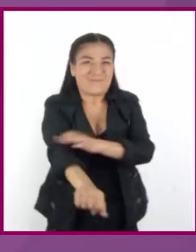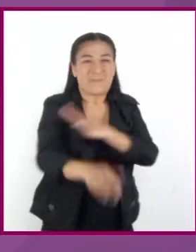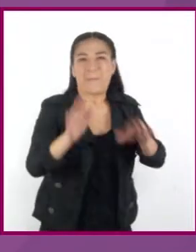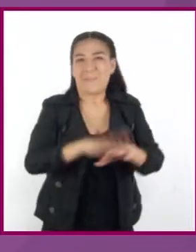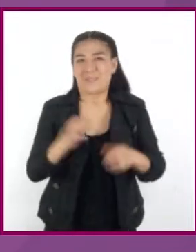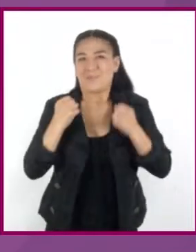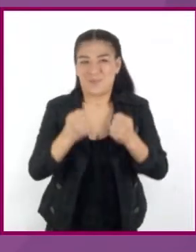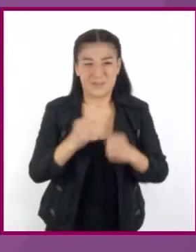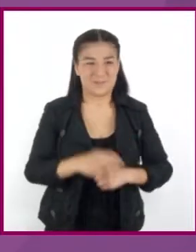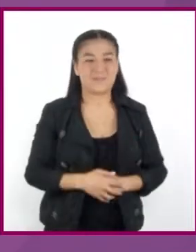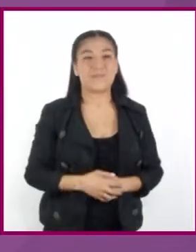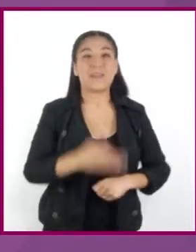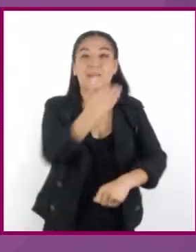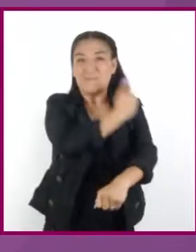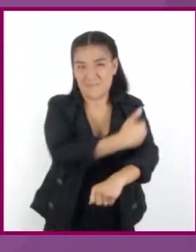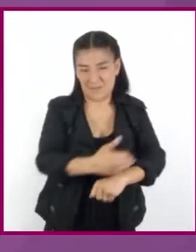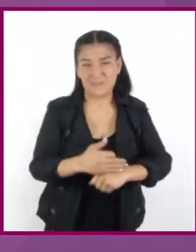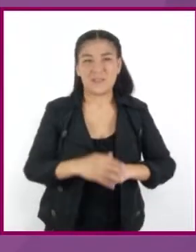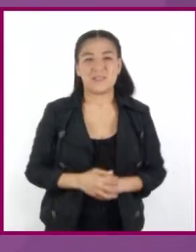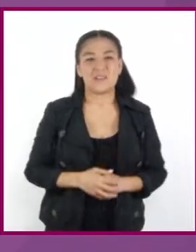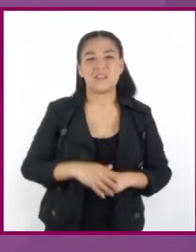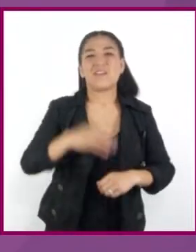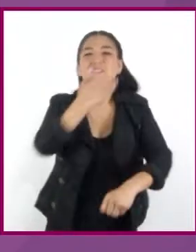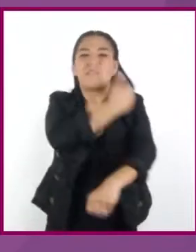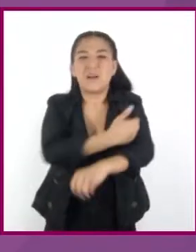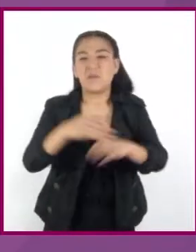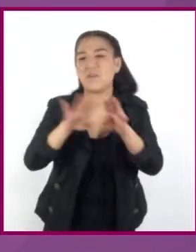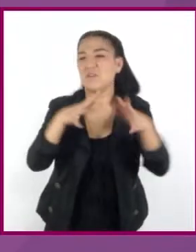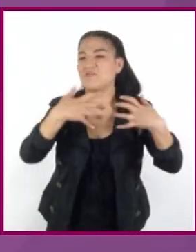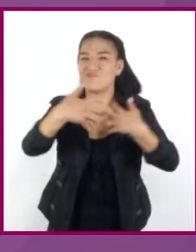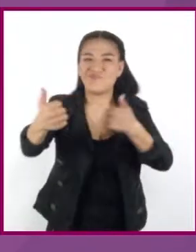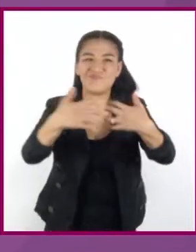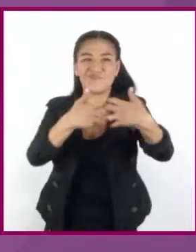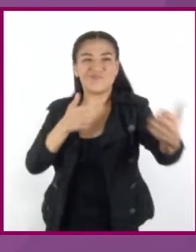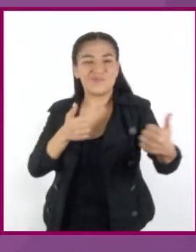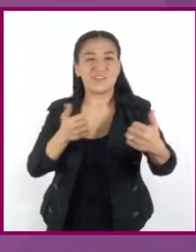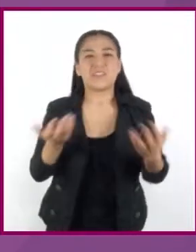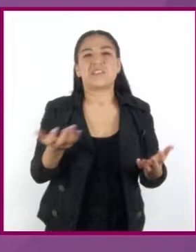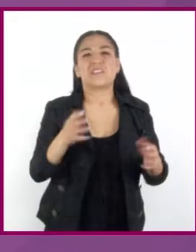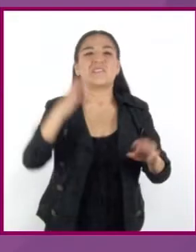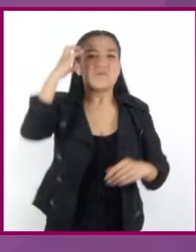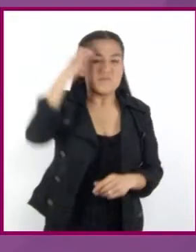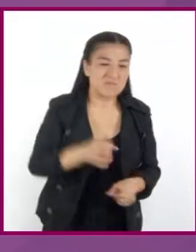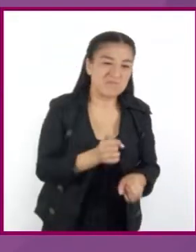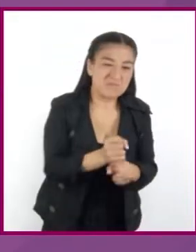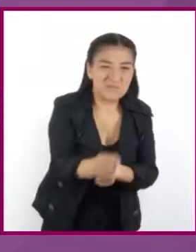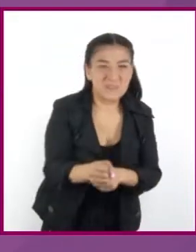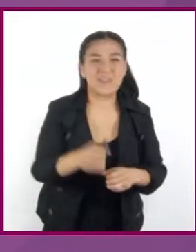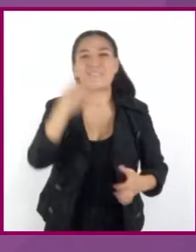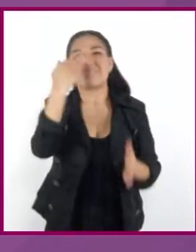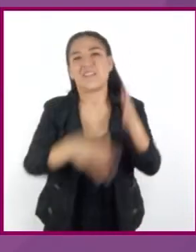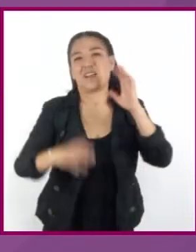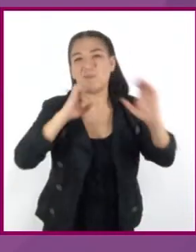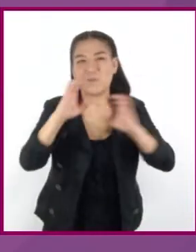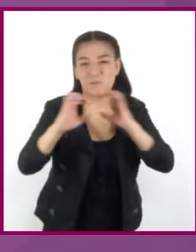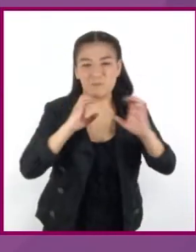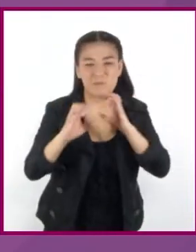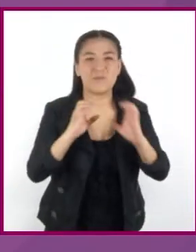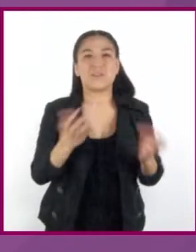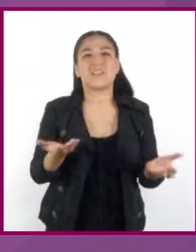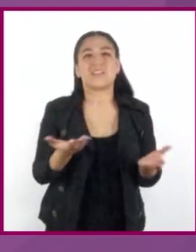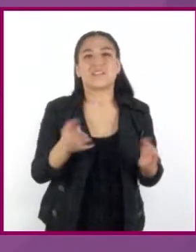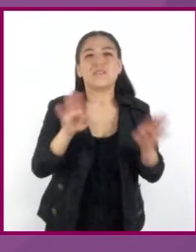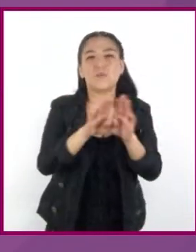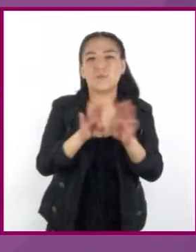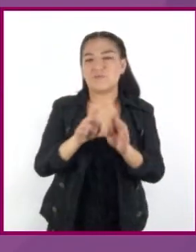Familiares: desintegración y disfuncionalidad familiar, violencia, falta de comunicación, rigidez en